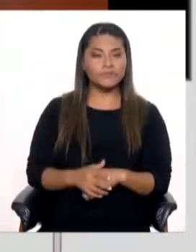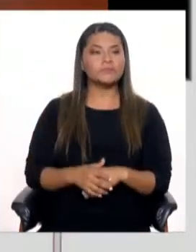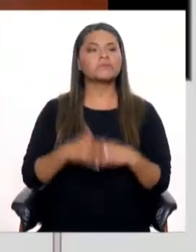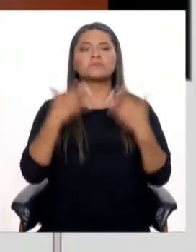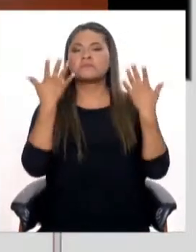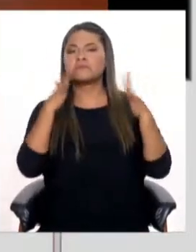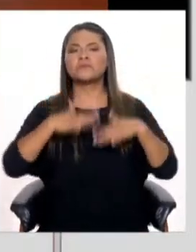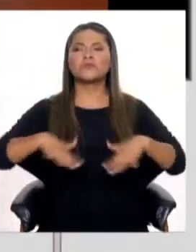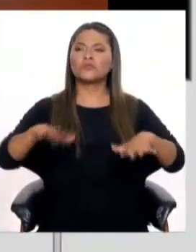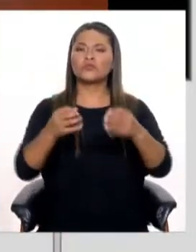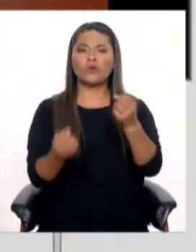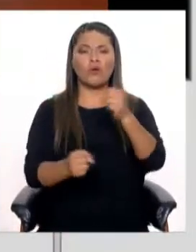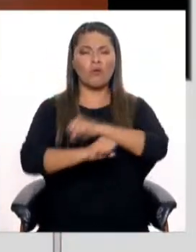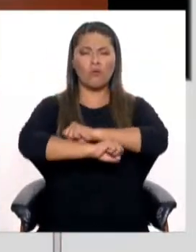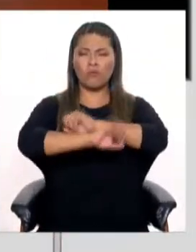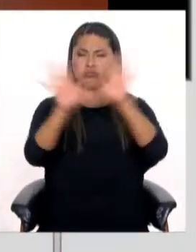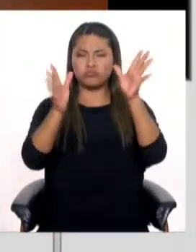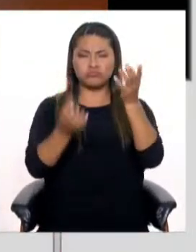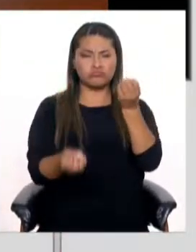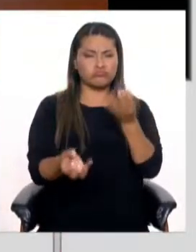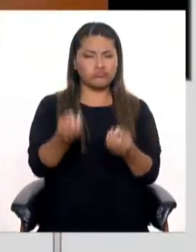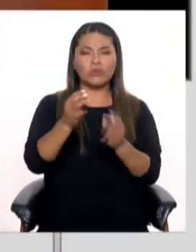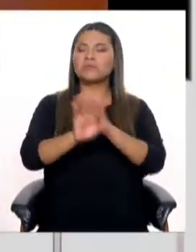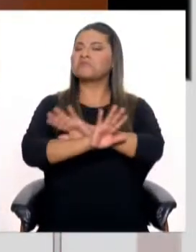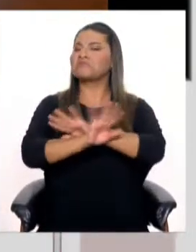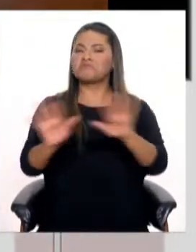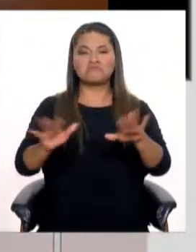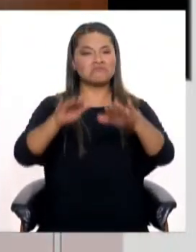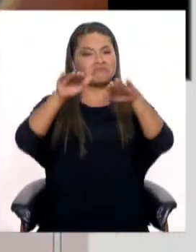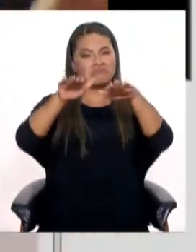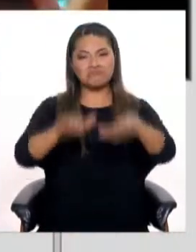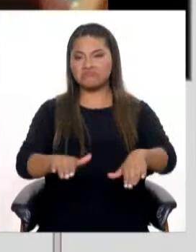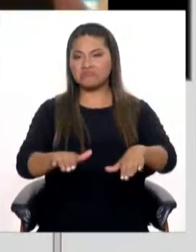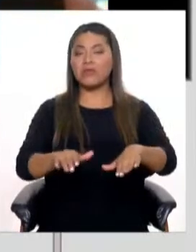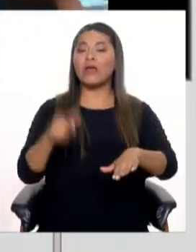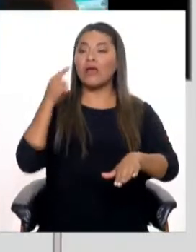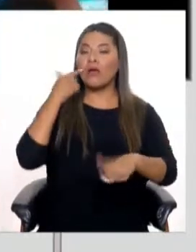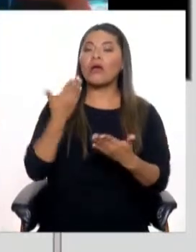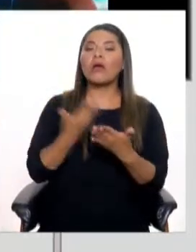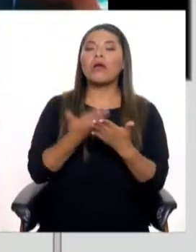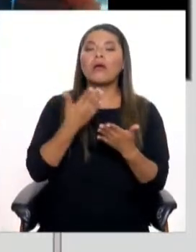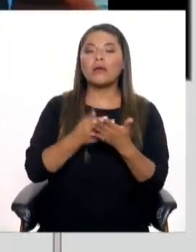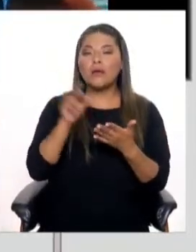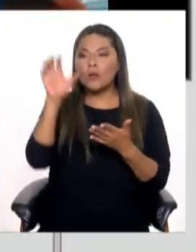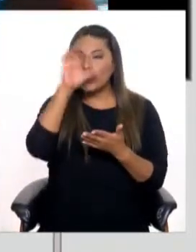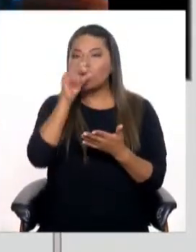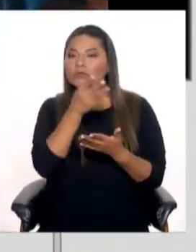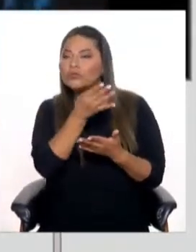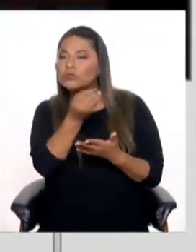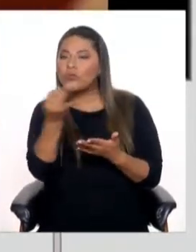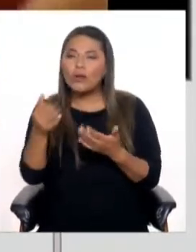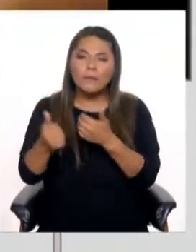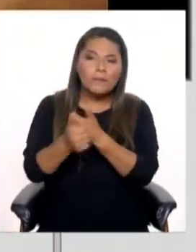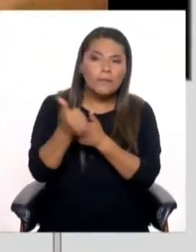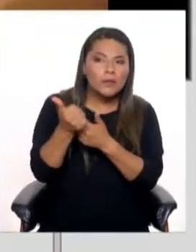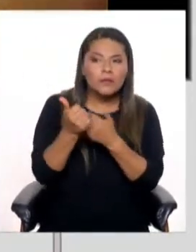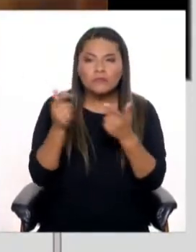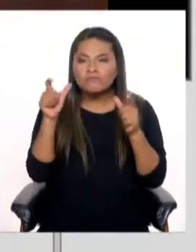encuentra controlada. Estamos en un trabajo de revisión de atmósfera de materiales peligrosos. Lo